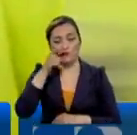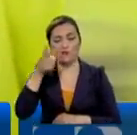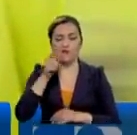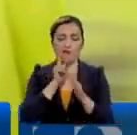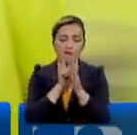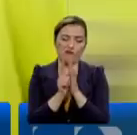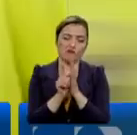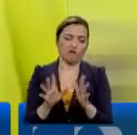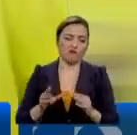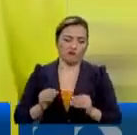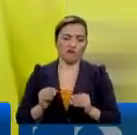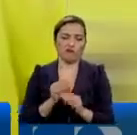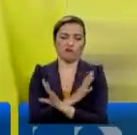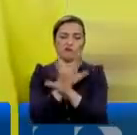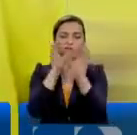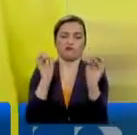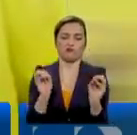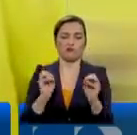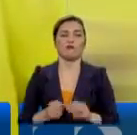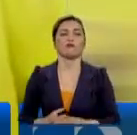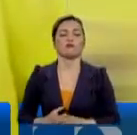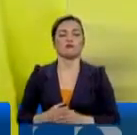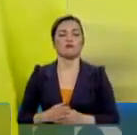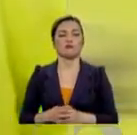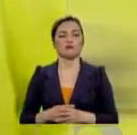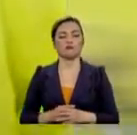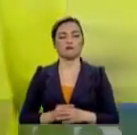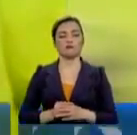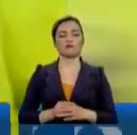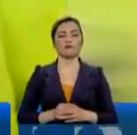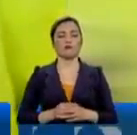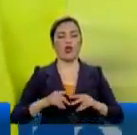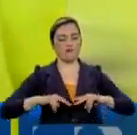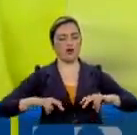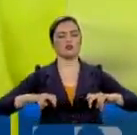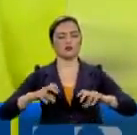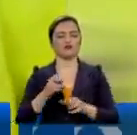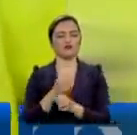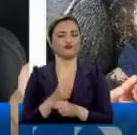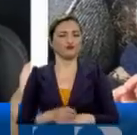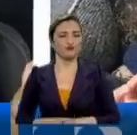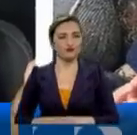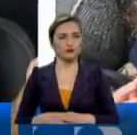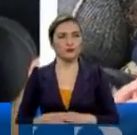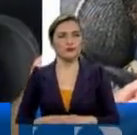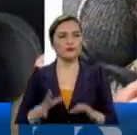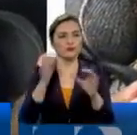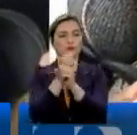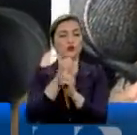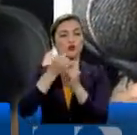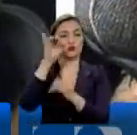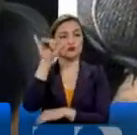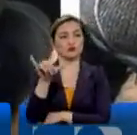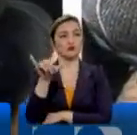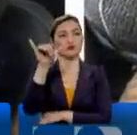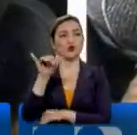una denuncia por desaparición y es la que es la, en este caso, la investigación que está en este momento en curso. La noche del último